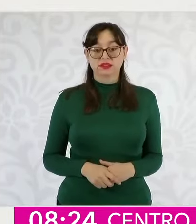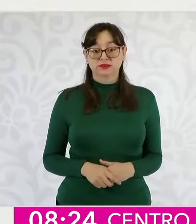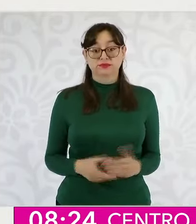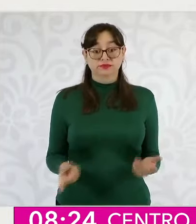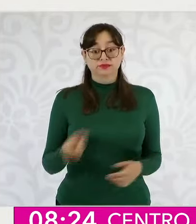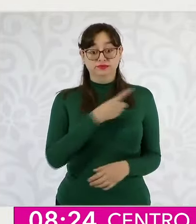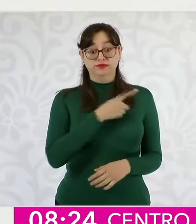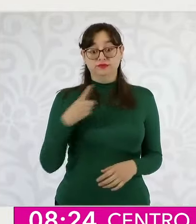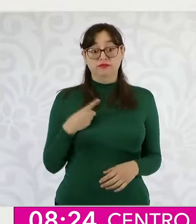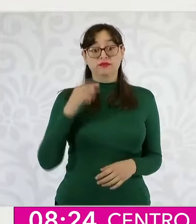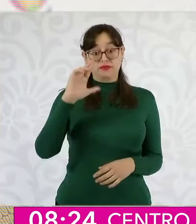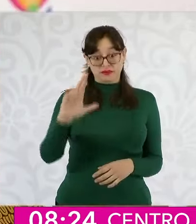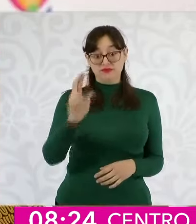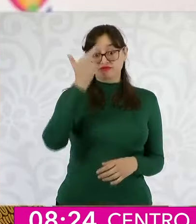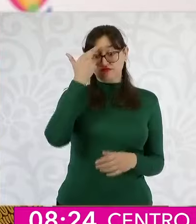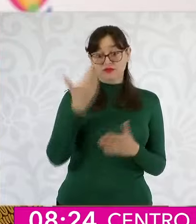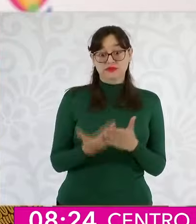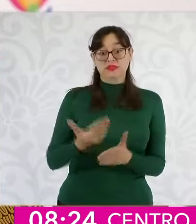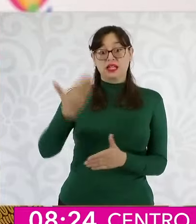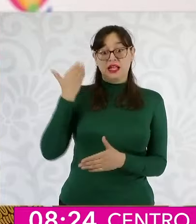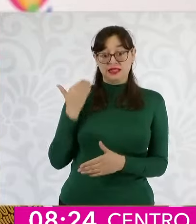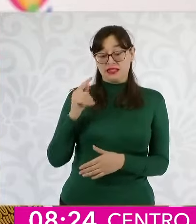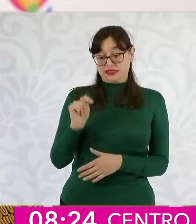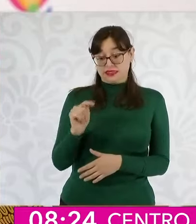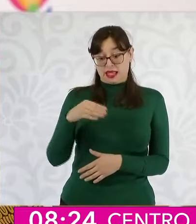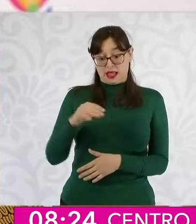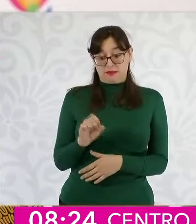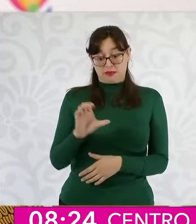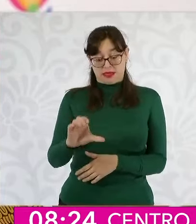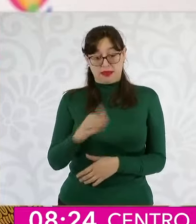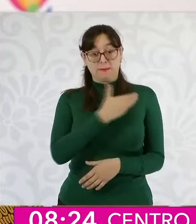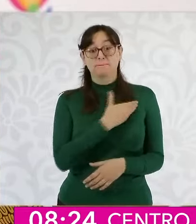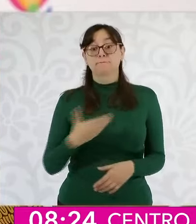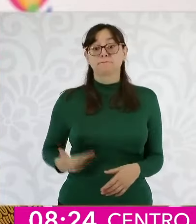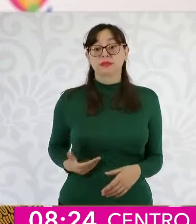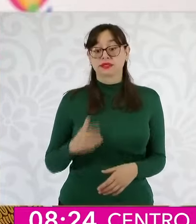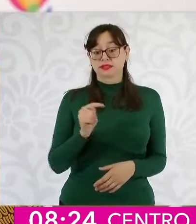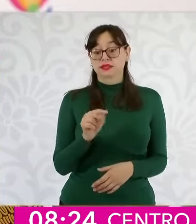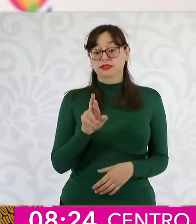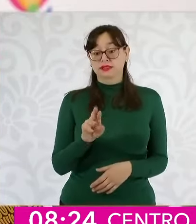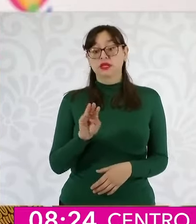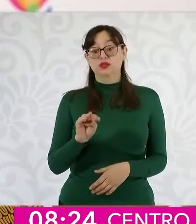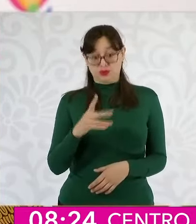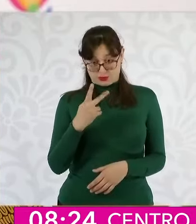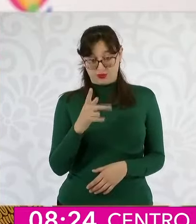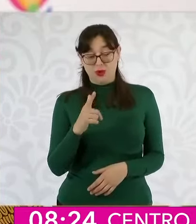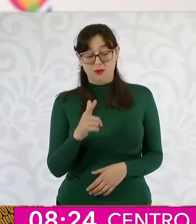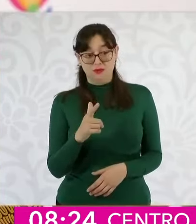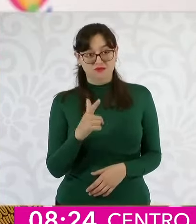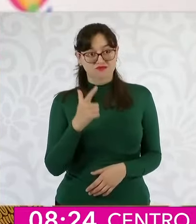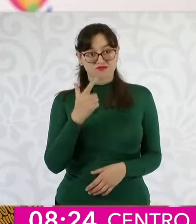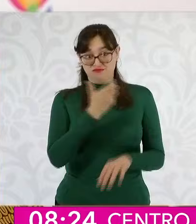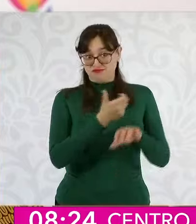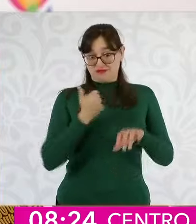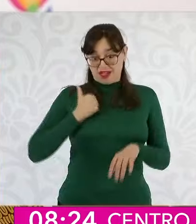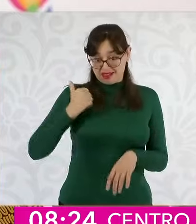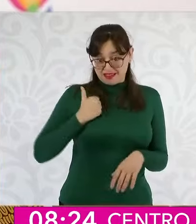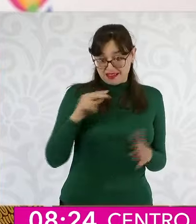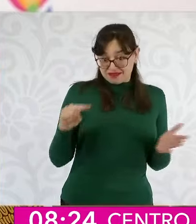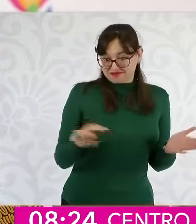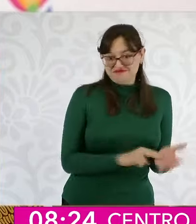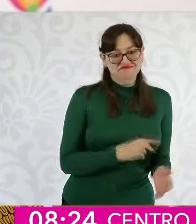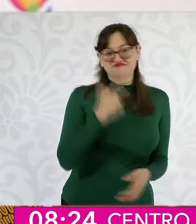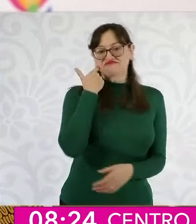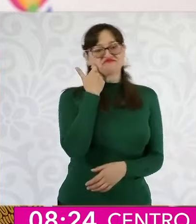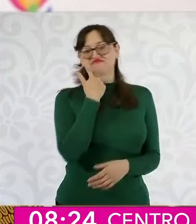el T-MEC era justamente el presidente Trump quien quería firmarlo exclusivamente con México.